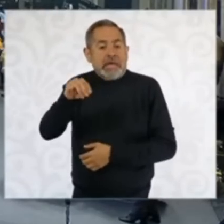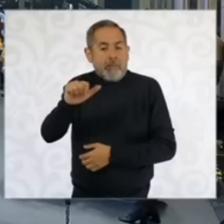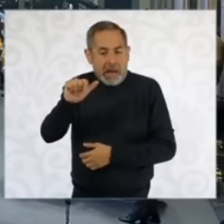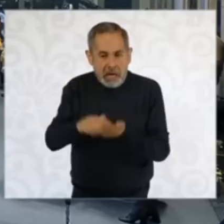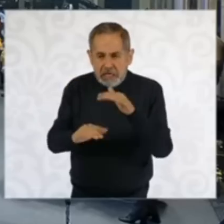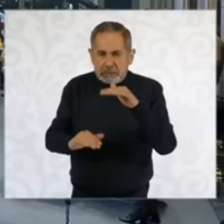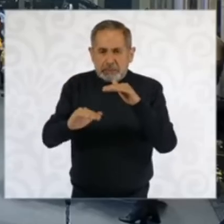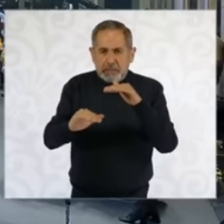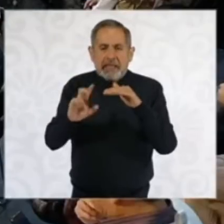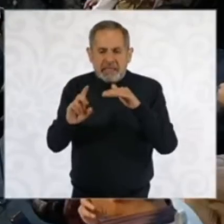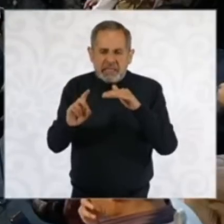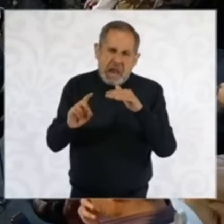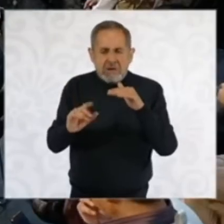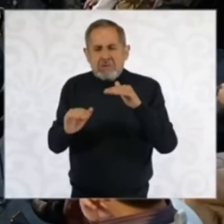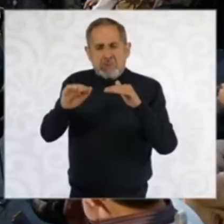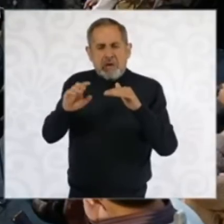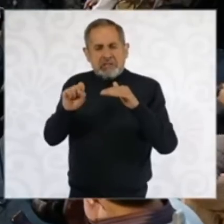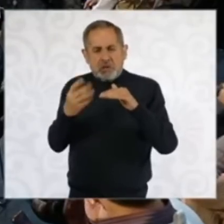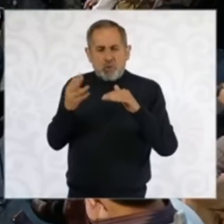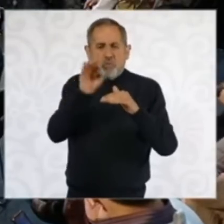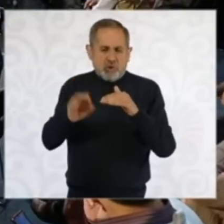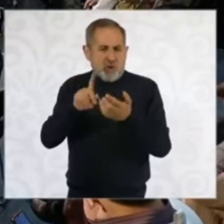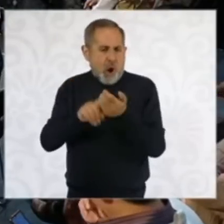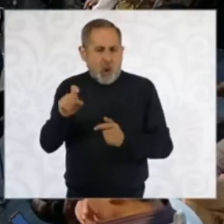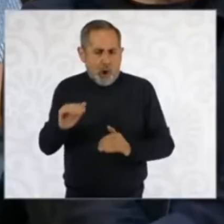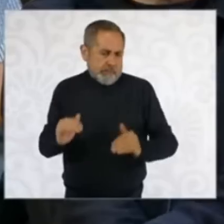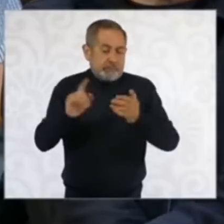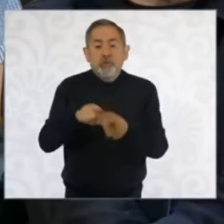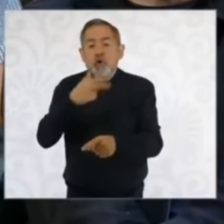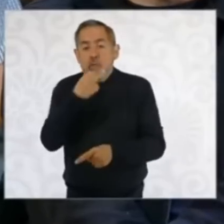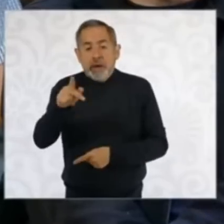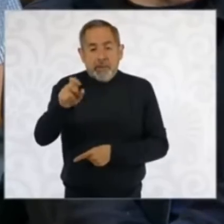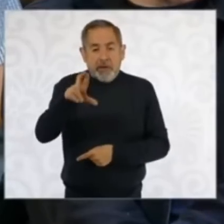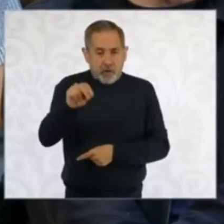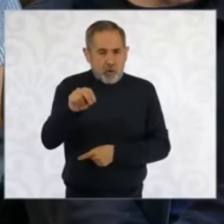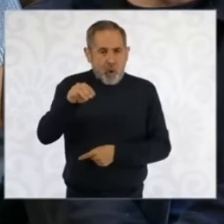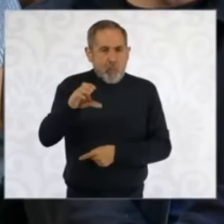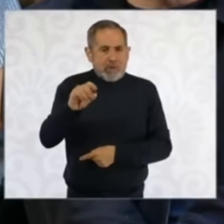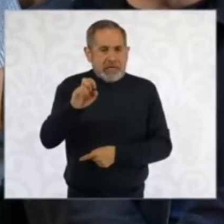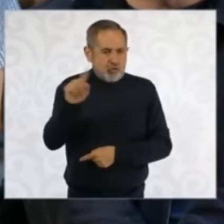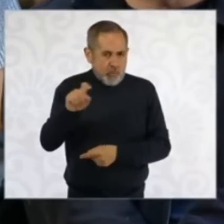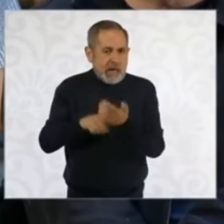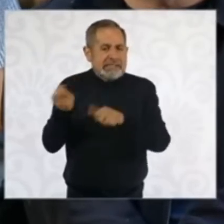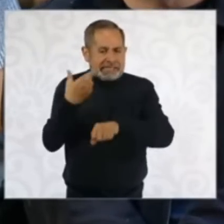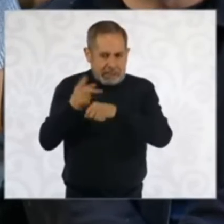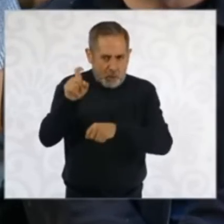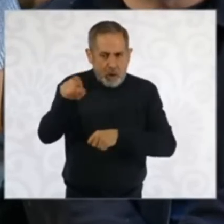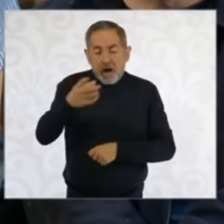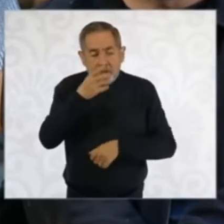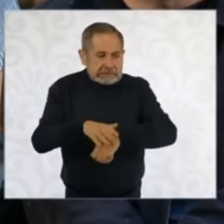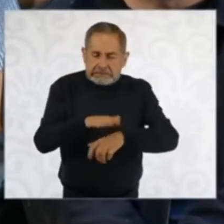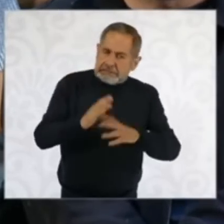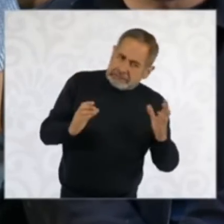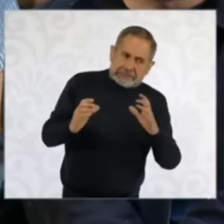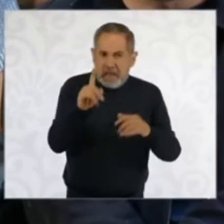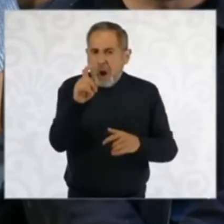al día de hoy a 64% de su capacidad. Pedro Moctezuma Barragán, subsecretario del Agua en el Estado de México, ha advertido sobre que la